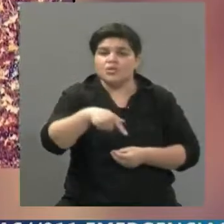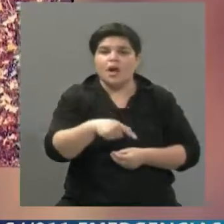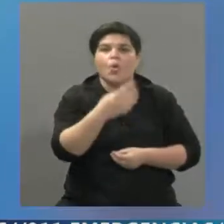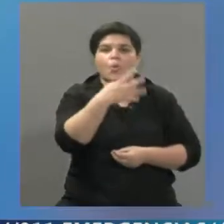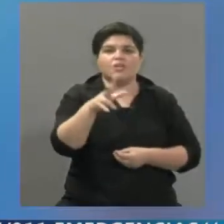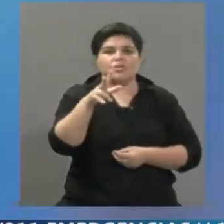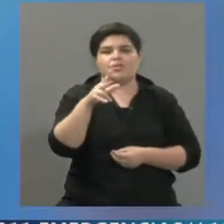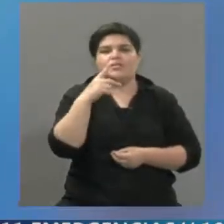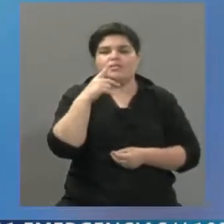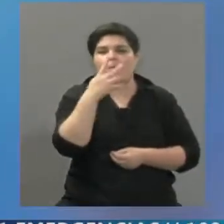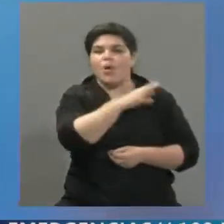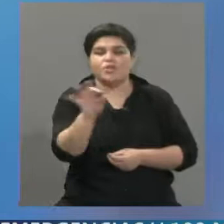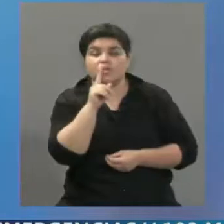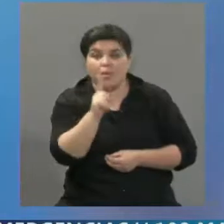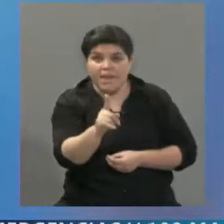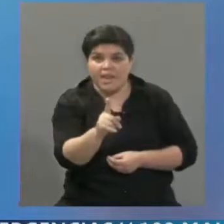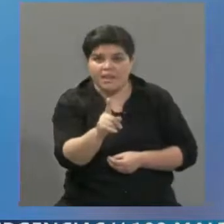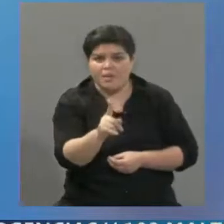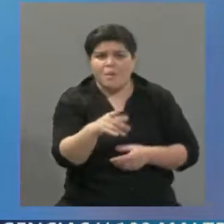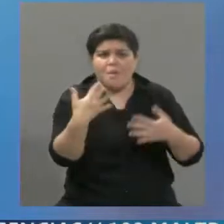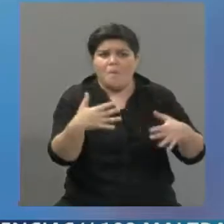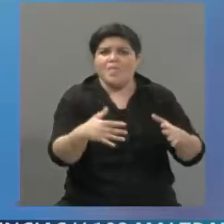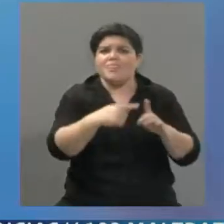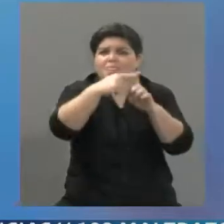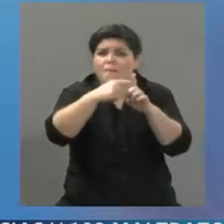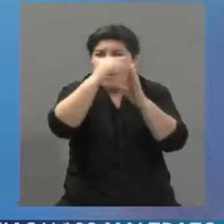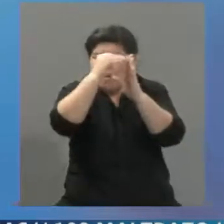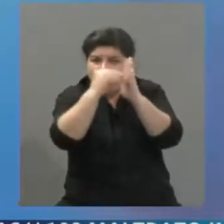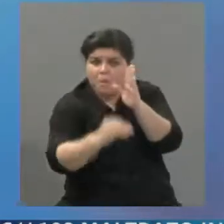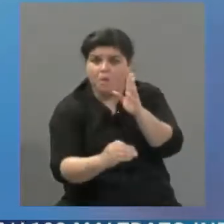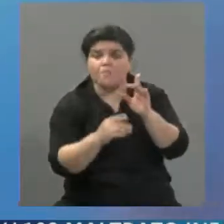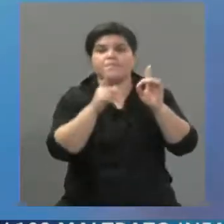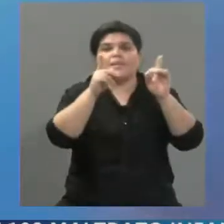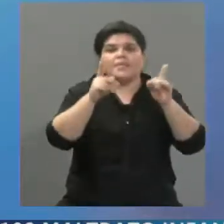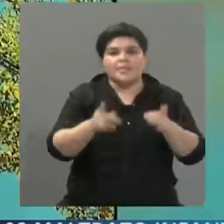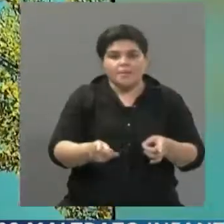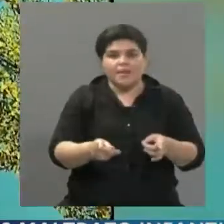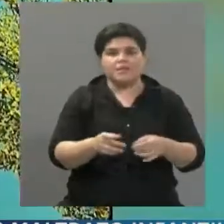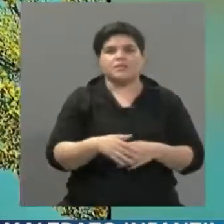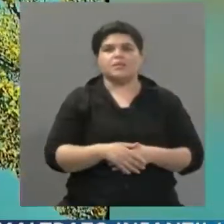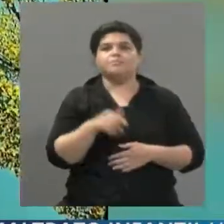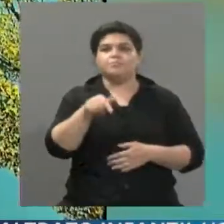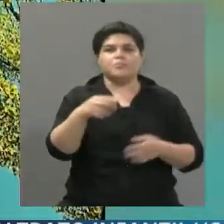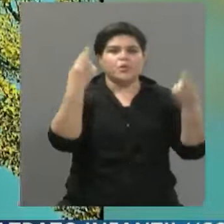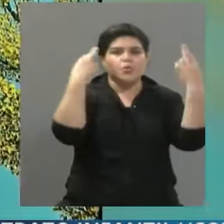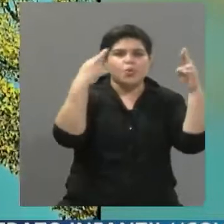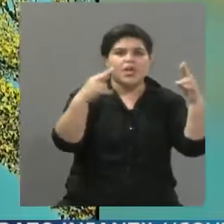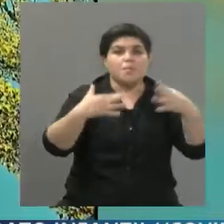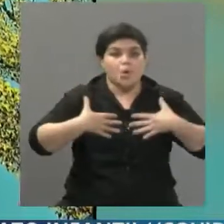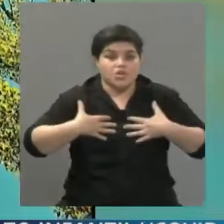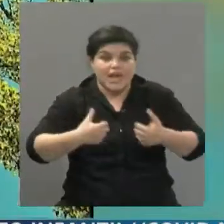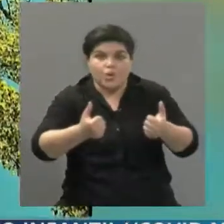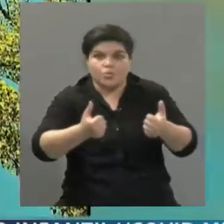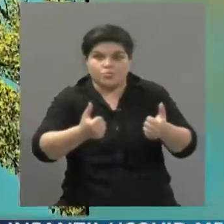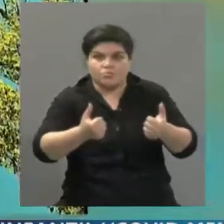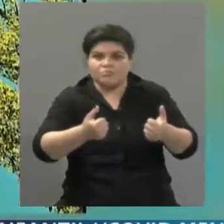¿Qué más? Importante retorno económico indirecto en turismo y en salud, que muchos no lo tienen en cuenta, pero Mendoza